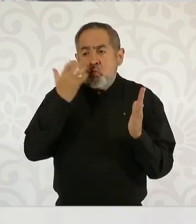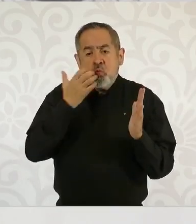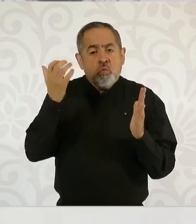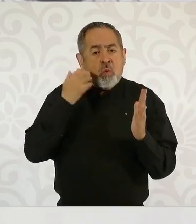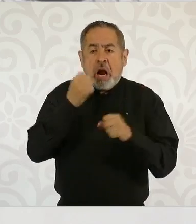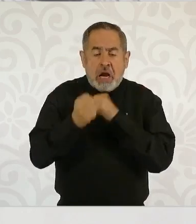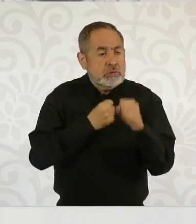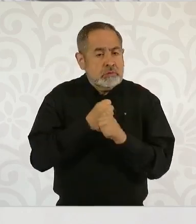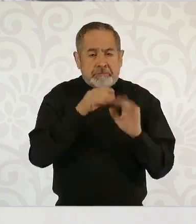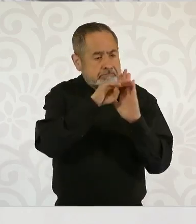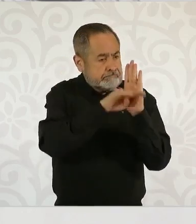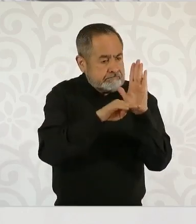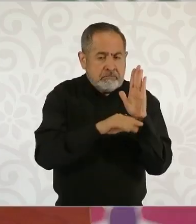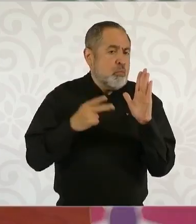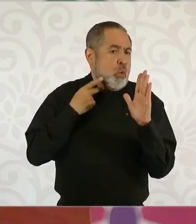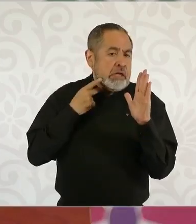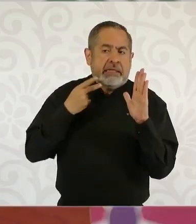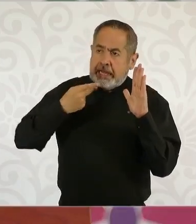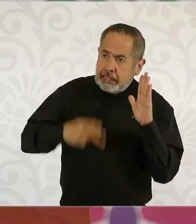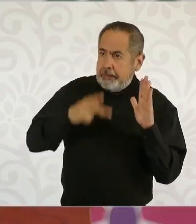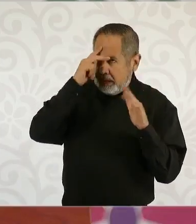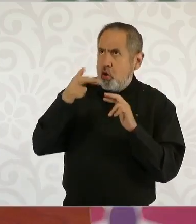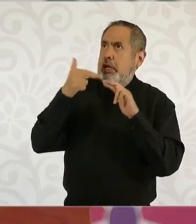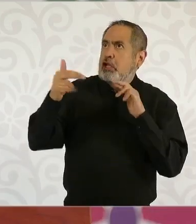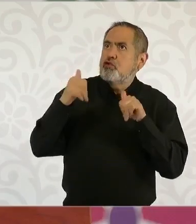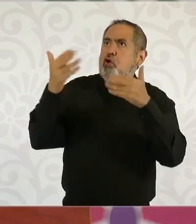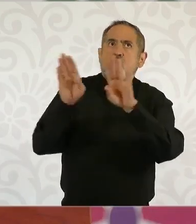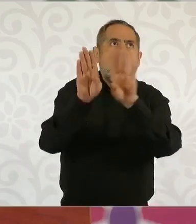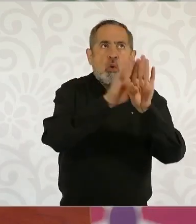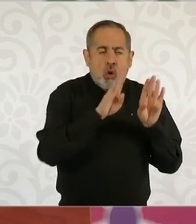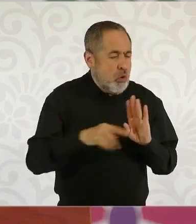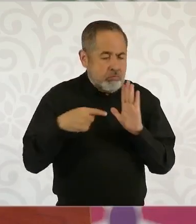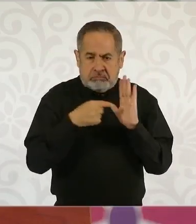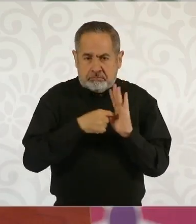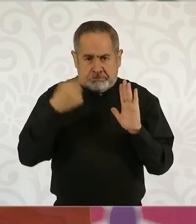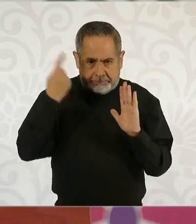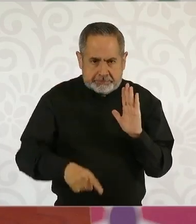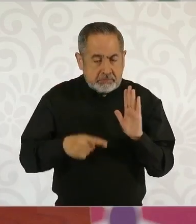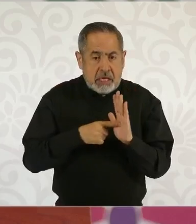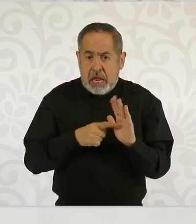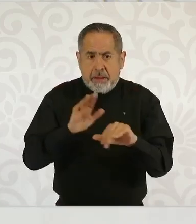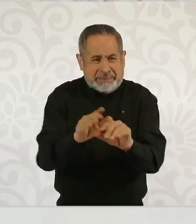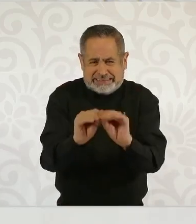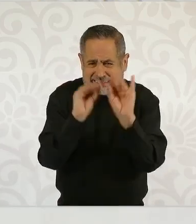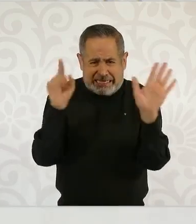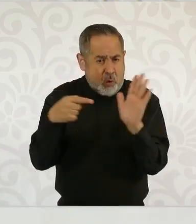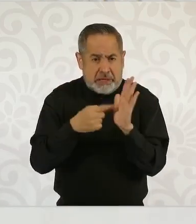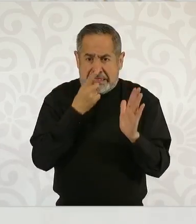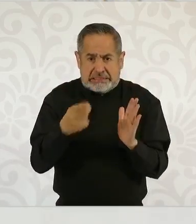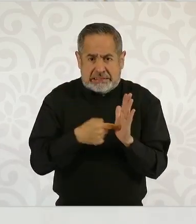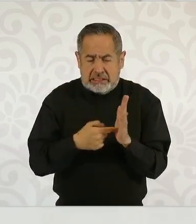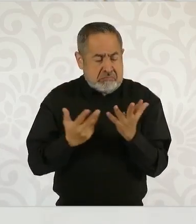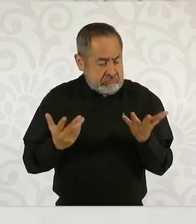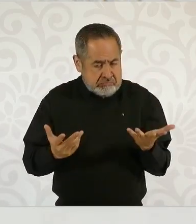los lineamientos de la política exterior de México. Y en ese sentido está perfectamente establecido